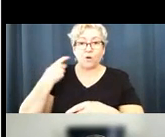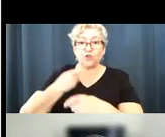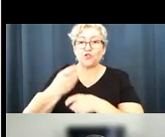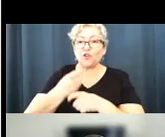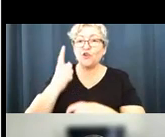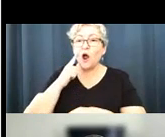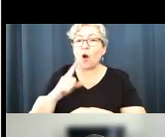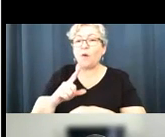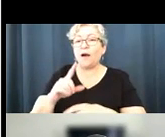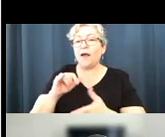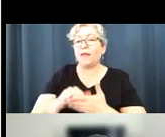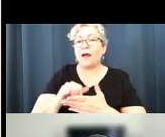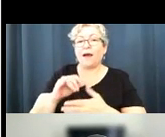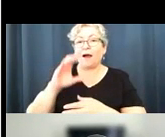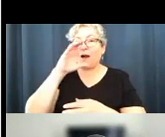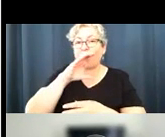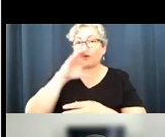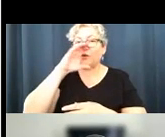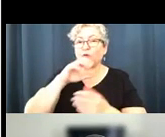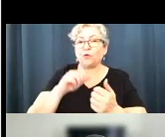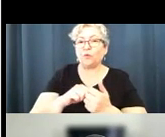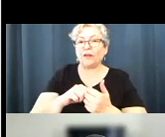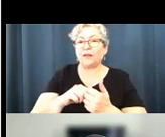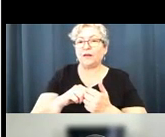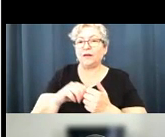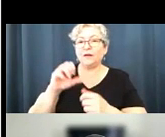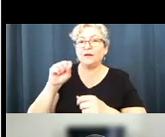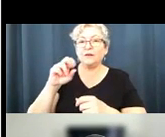respuestas. Y mi jefe me decía, usted sabe,